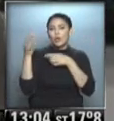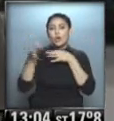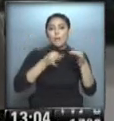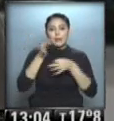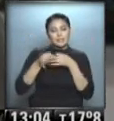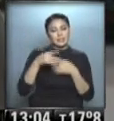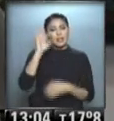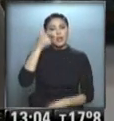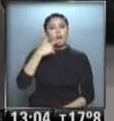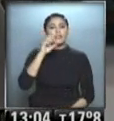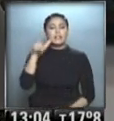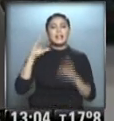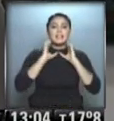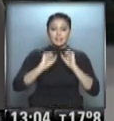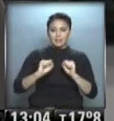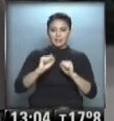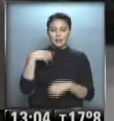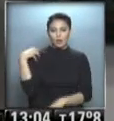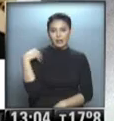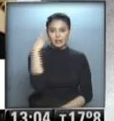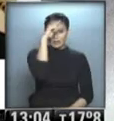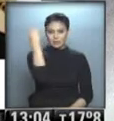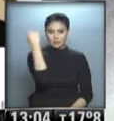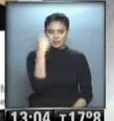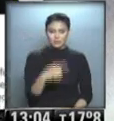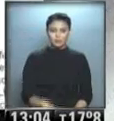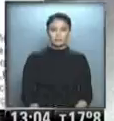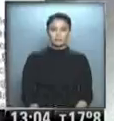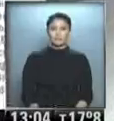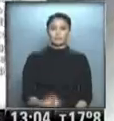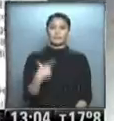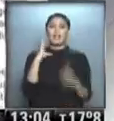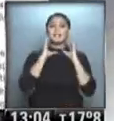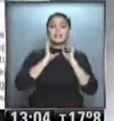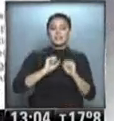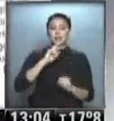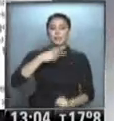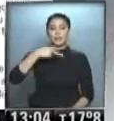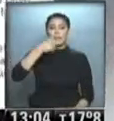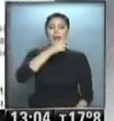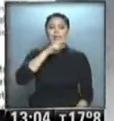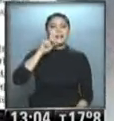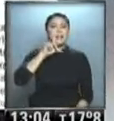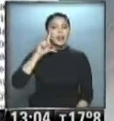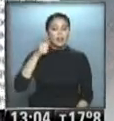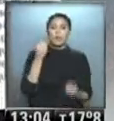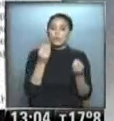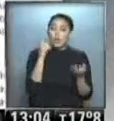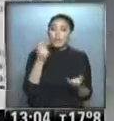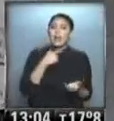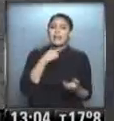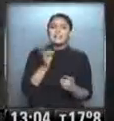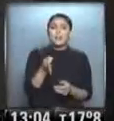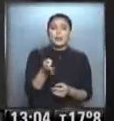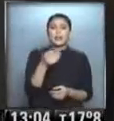con Oscar Parrilli, secretario general de la presidencia. Secretario Oscar Parrilli, buenos días. Y por supuesto queríamos conocer su